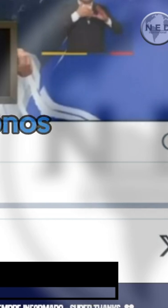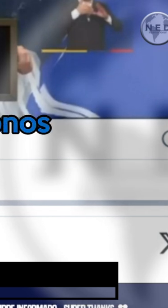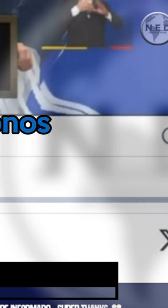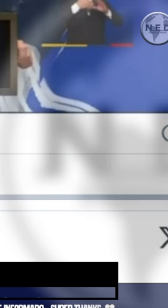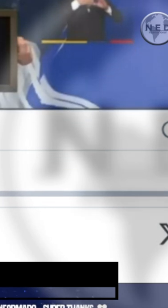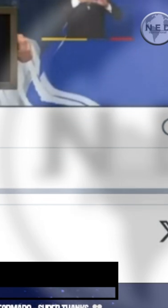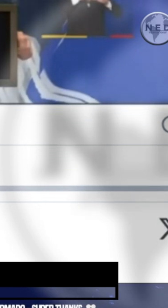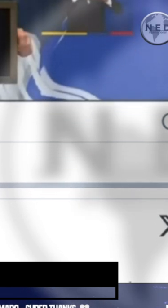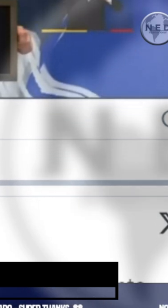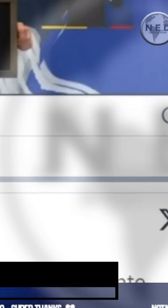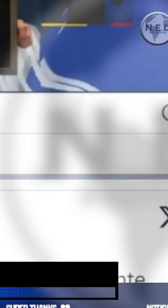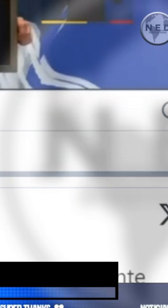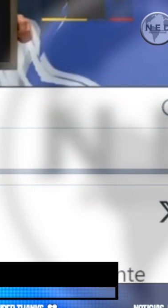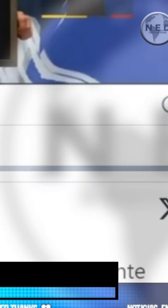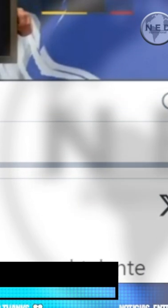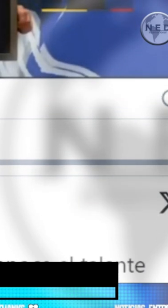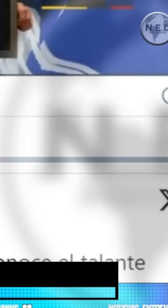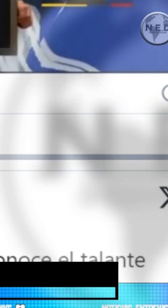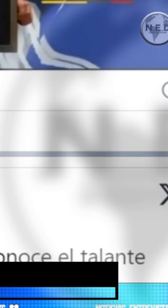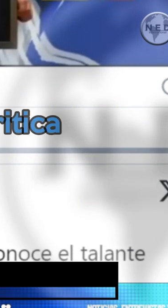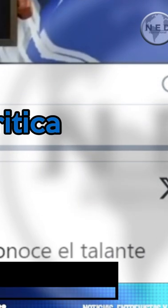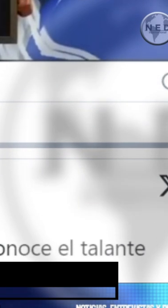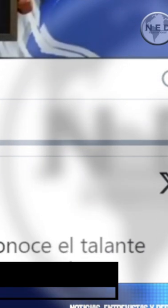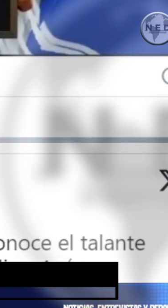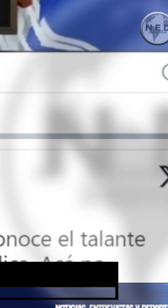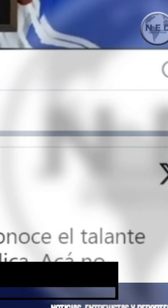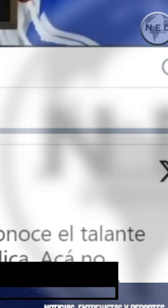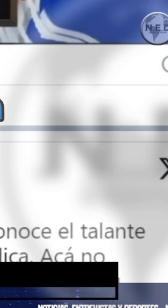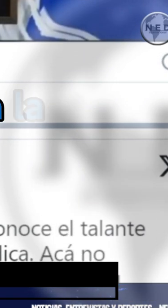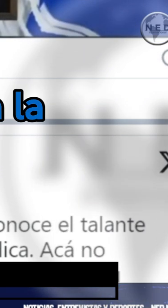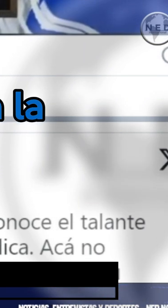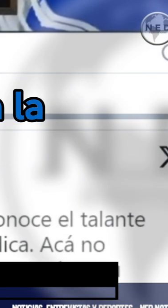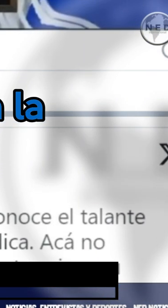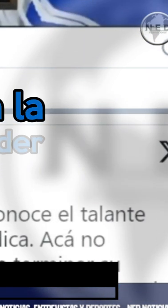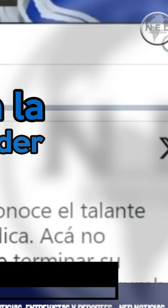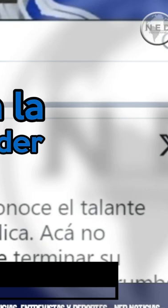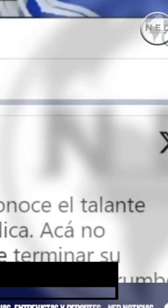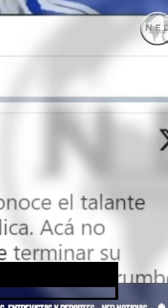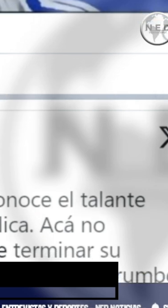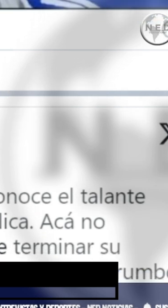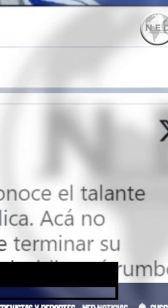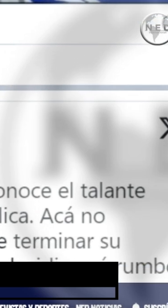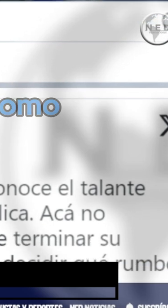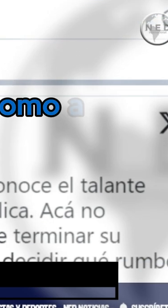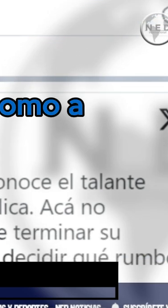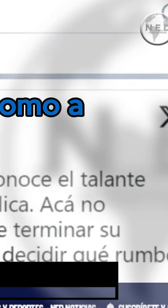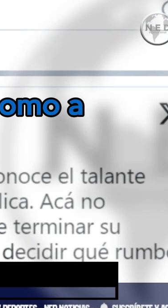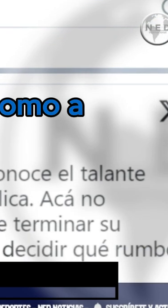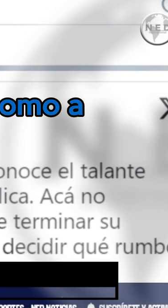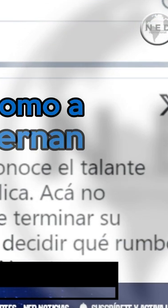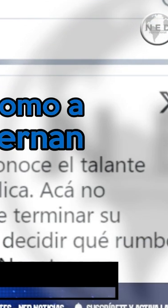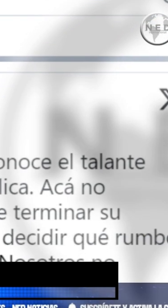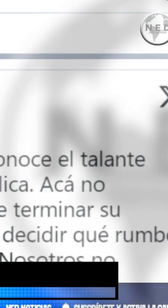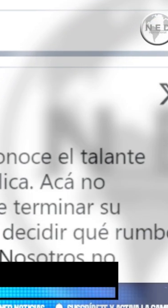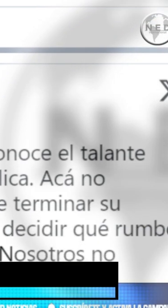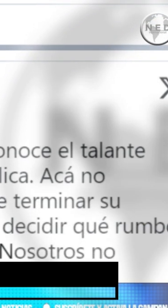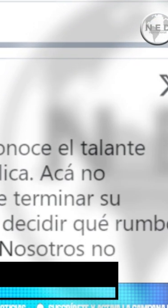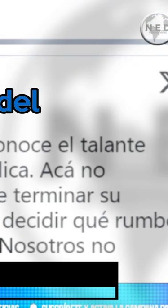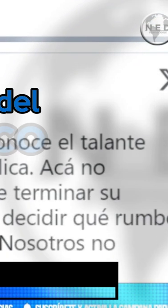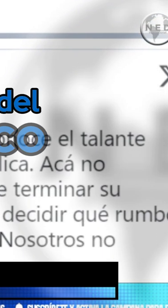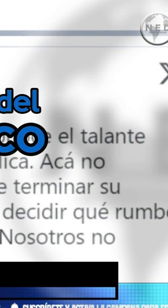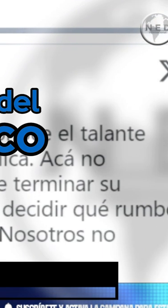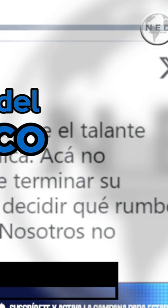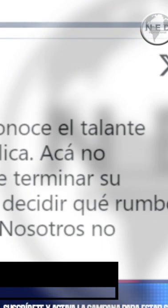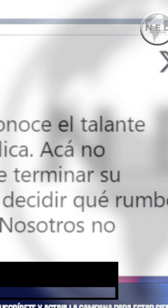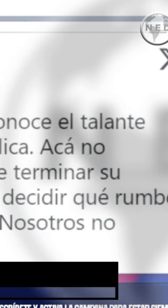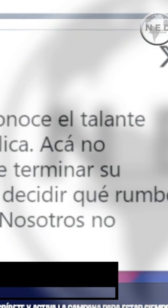son sus patronos. No, matan al que critica, al que devela la desnudez del poder, porque encuentra cómo a nosotros nos gobiernan desde las mafias